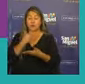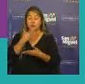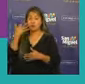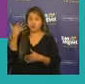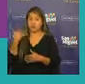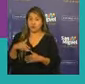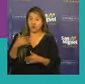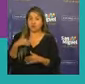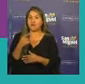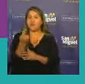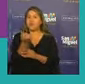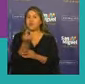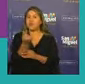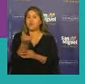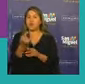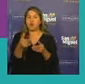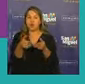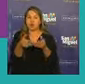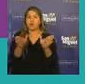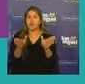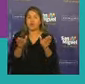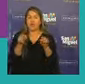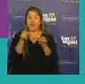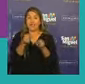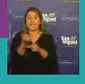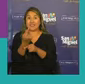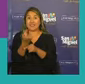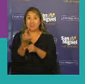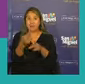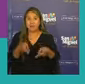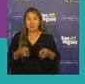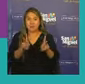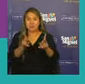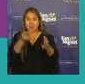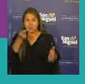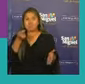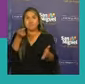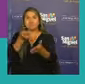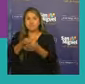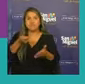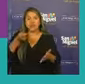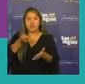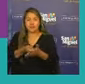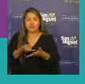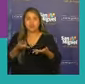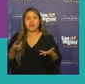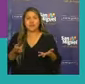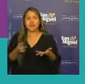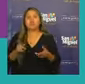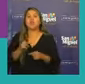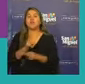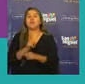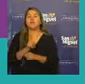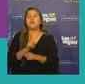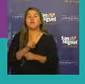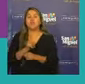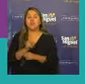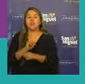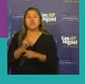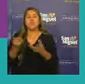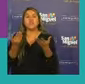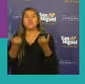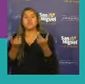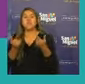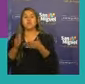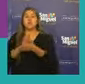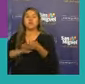importante, que es dinero a libre disposición que nos permite invertir sin pasar de repente por el